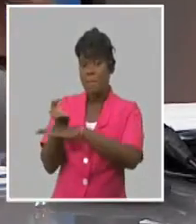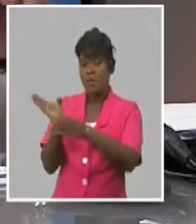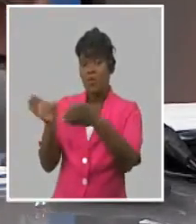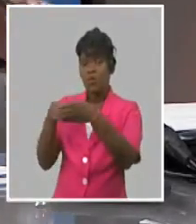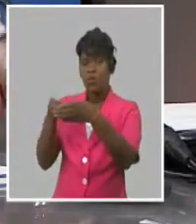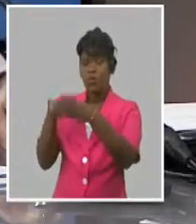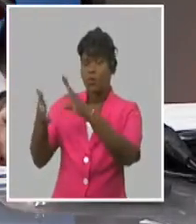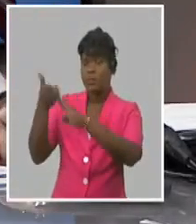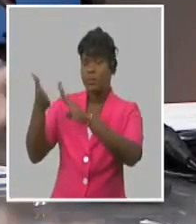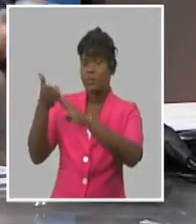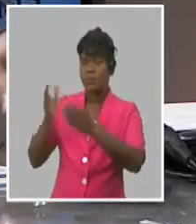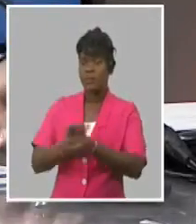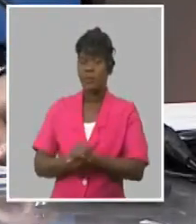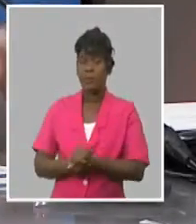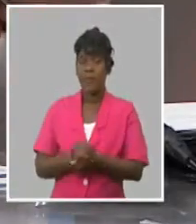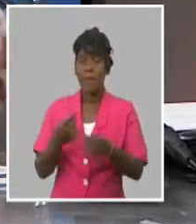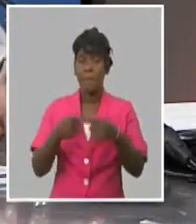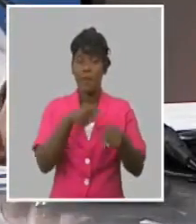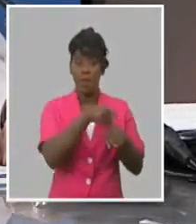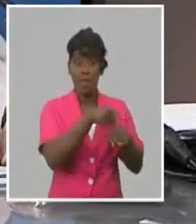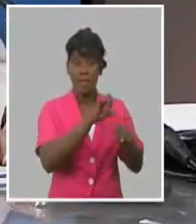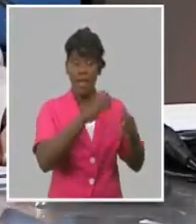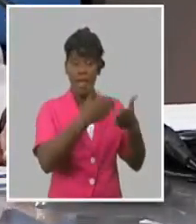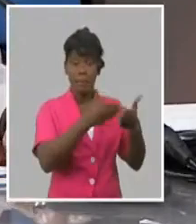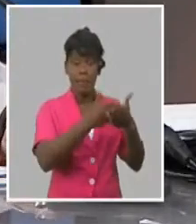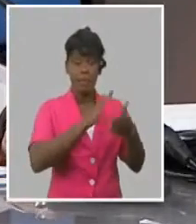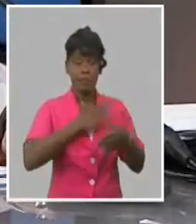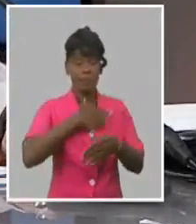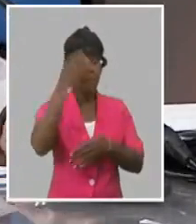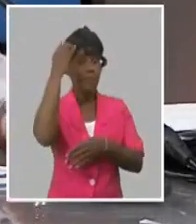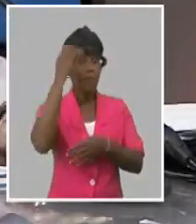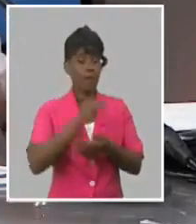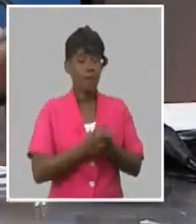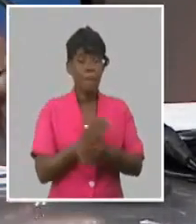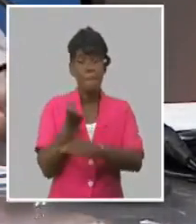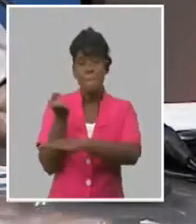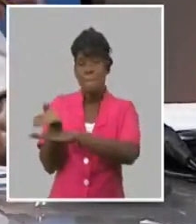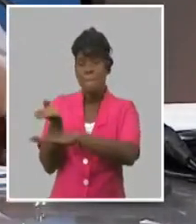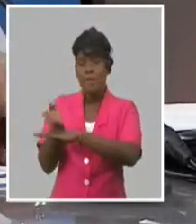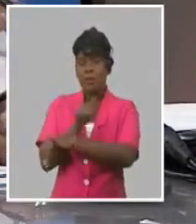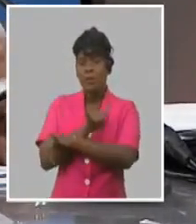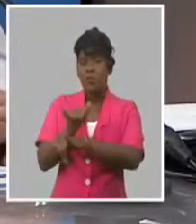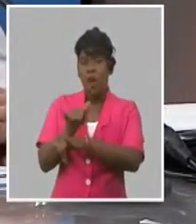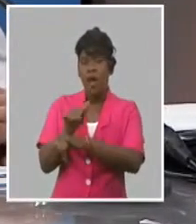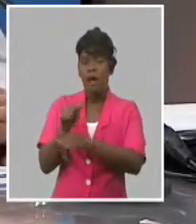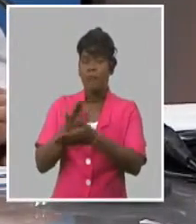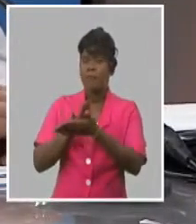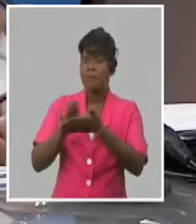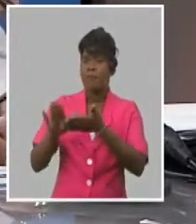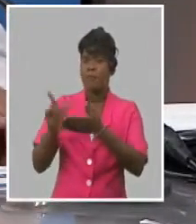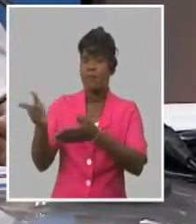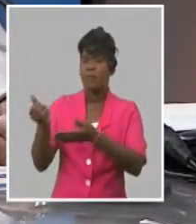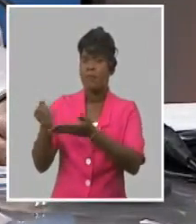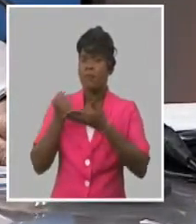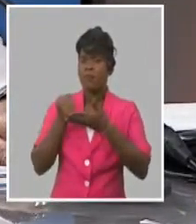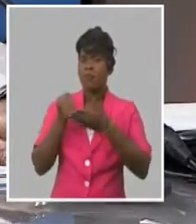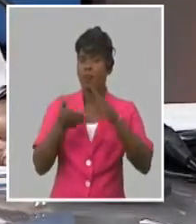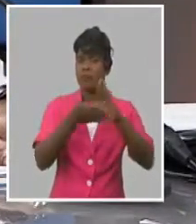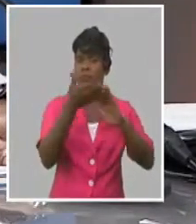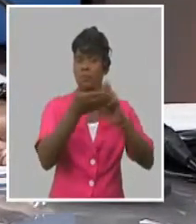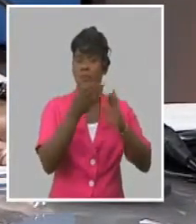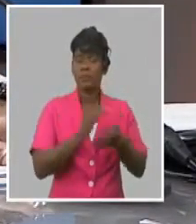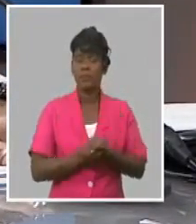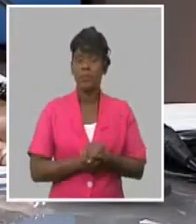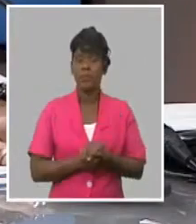Estado, le aprueba su presupuesto en pesos. Pero ella, con esos pesos, compra